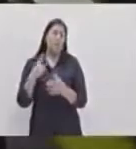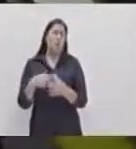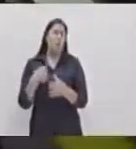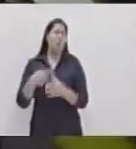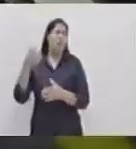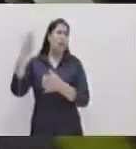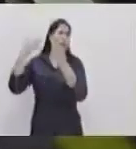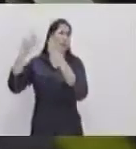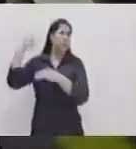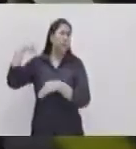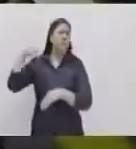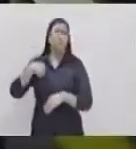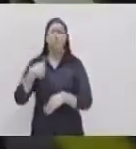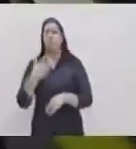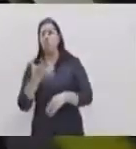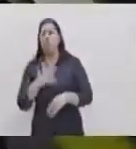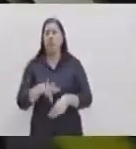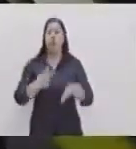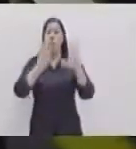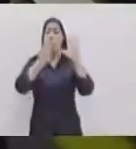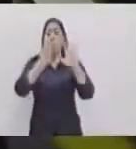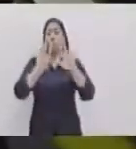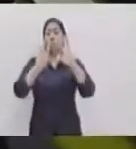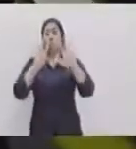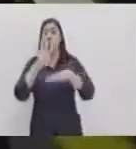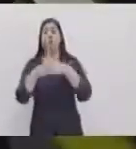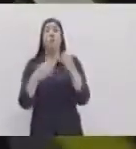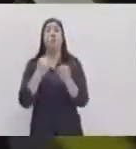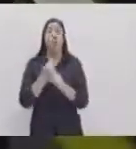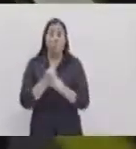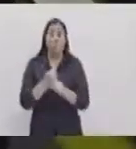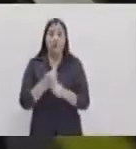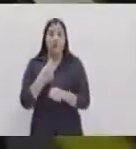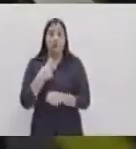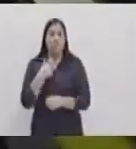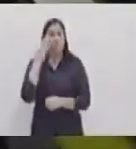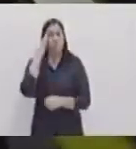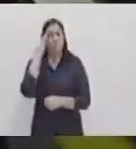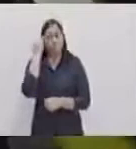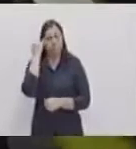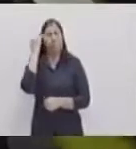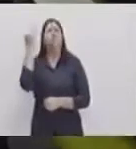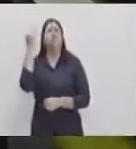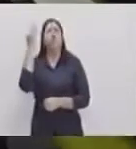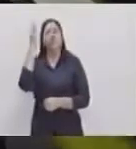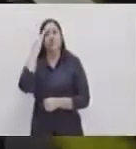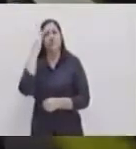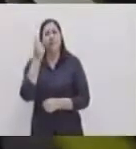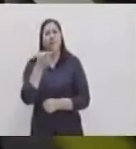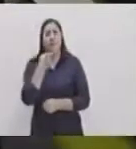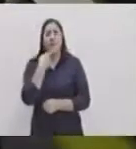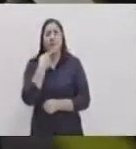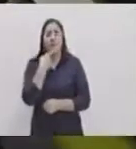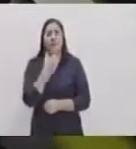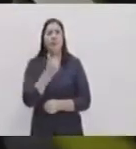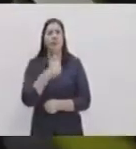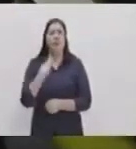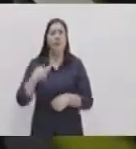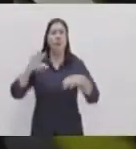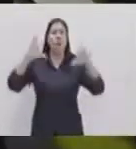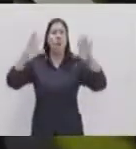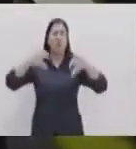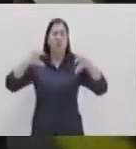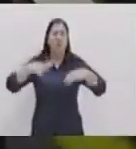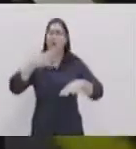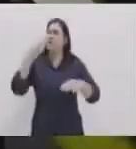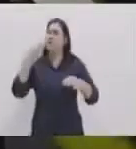yo tenía como unos 8 o 9 años, estaba con la idea de saber si el agua de la lluvia en realidad